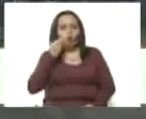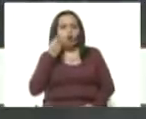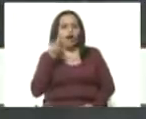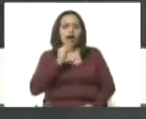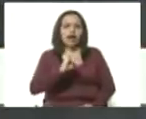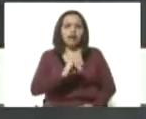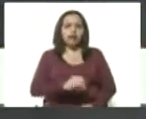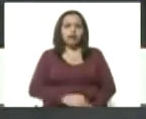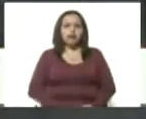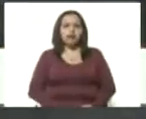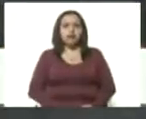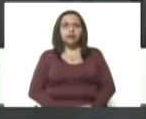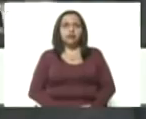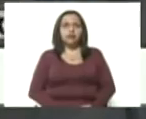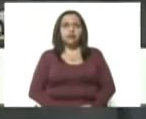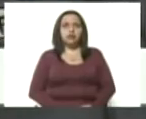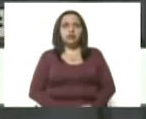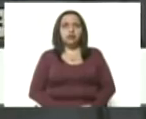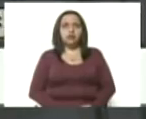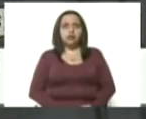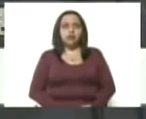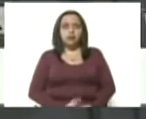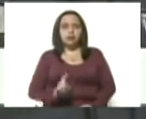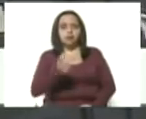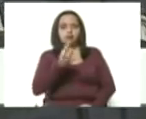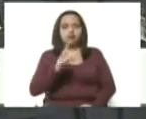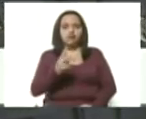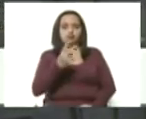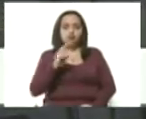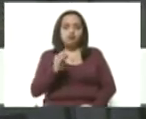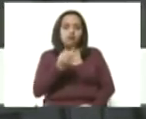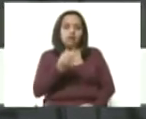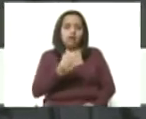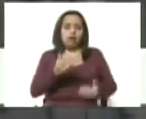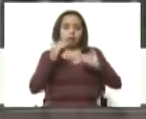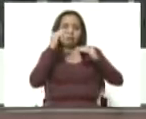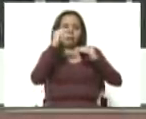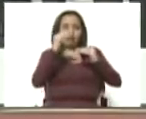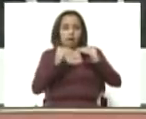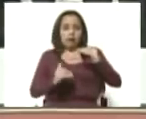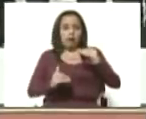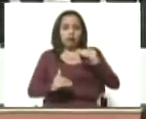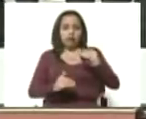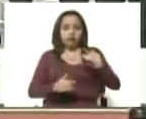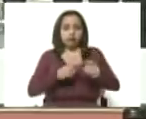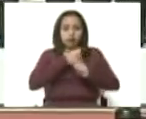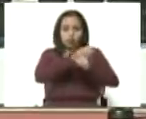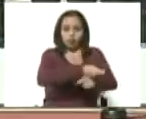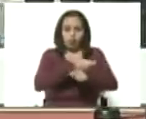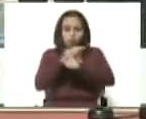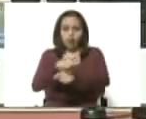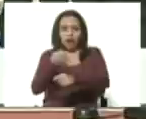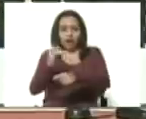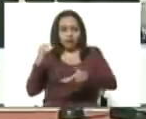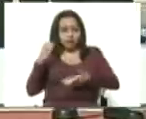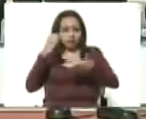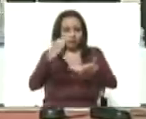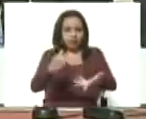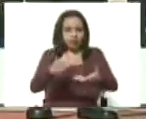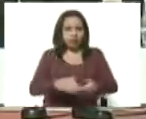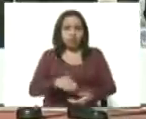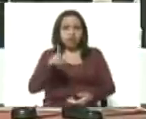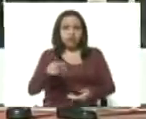ocuparon los primeros lugares en el orden de mérito correspondiente, quienes fueron premiados y entregados